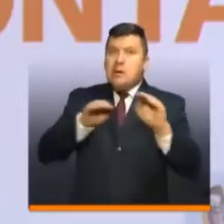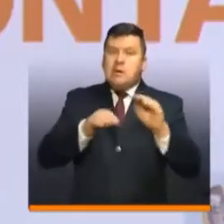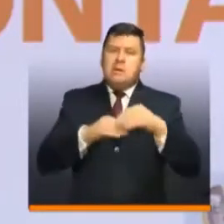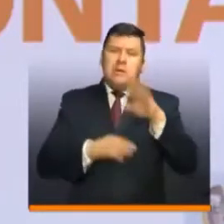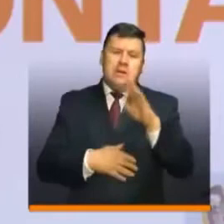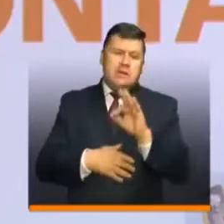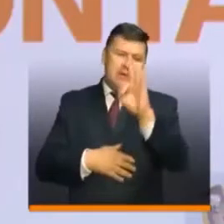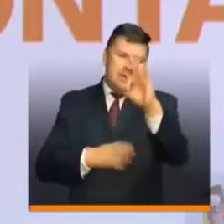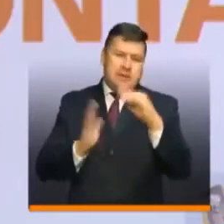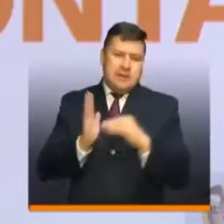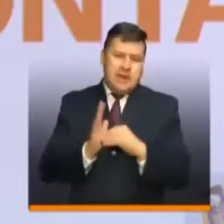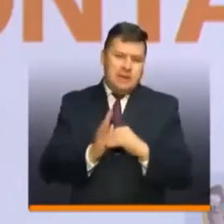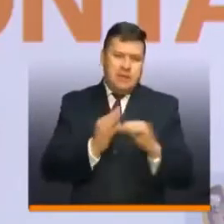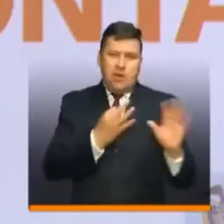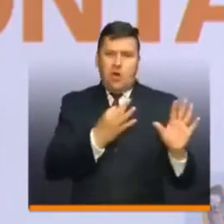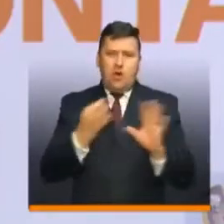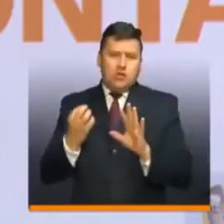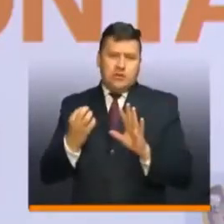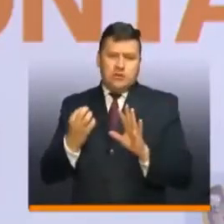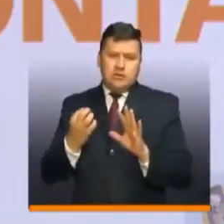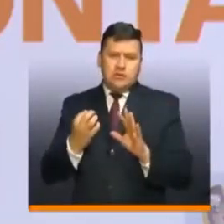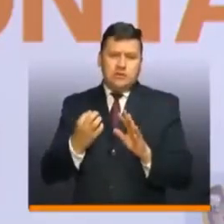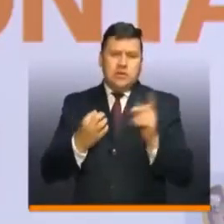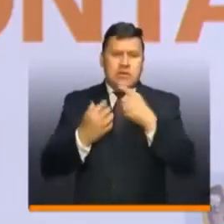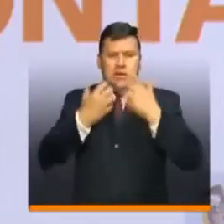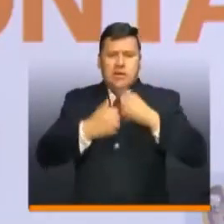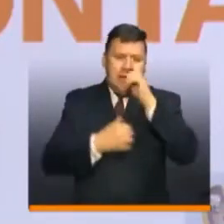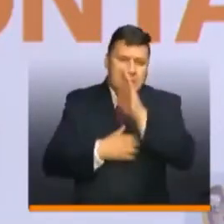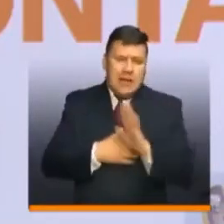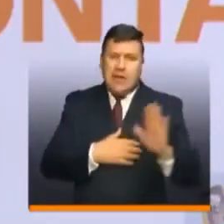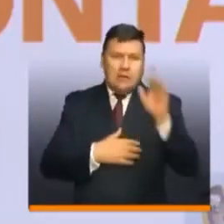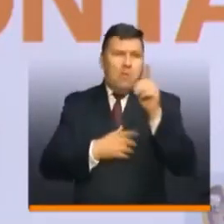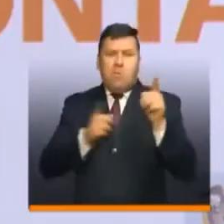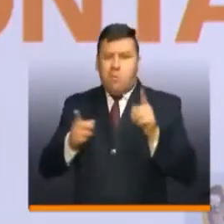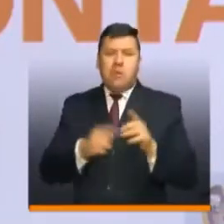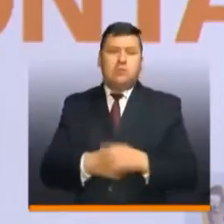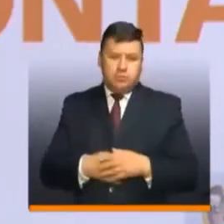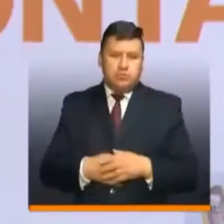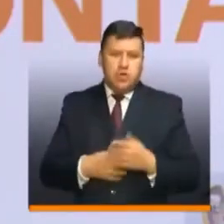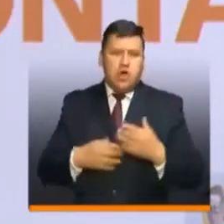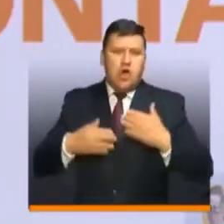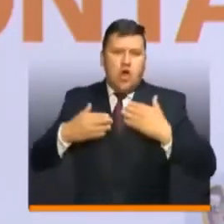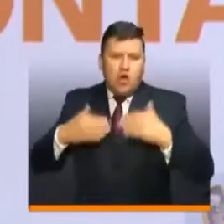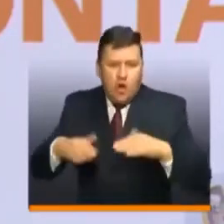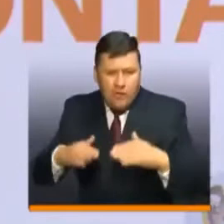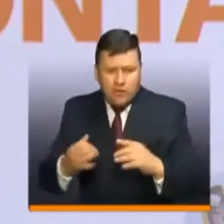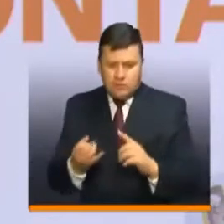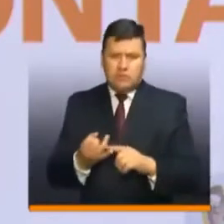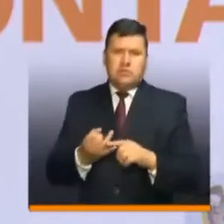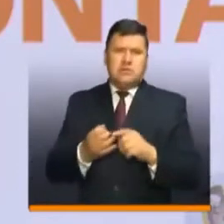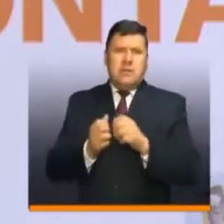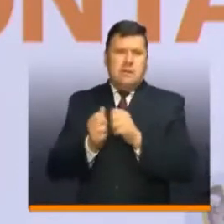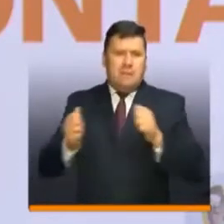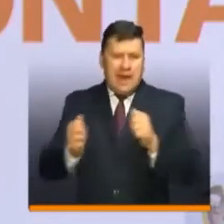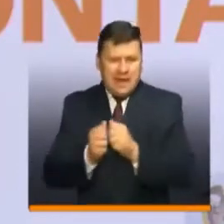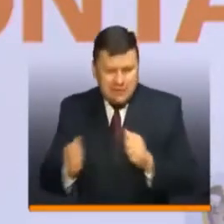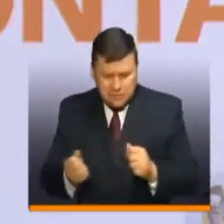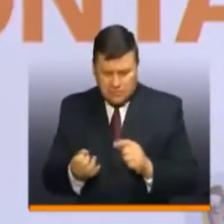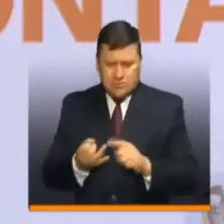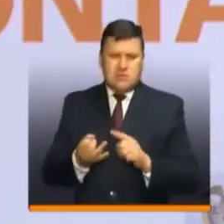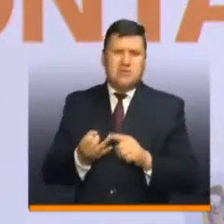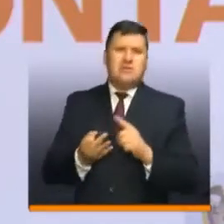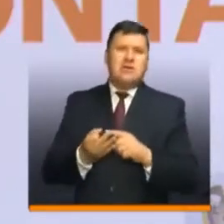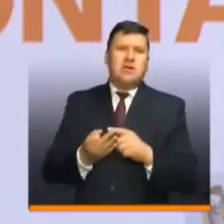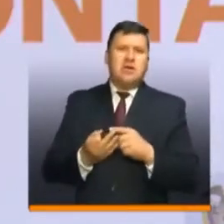más de 3 mil 800 productores nacionales de los sectores de confecciones de los sectores de plásticos de los